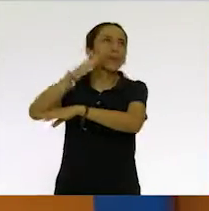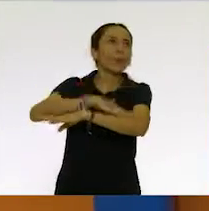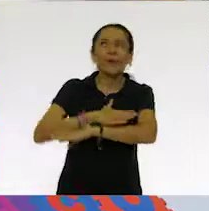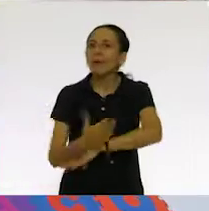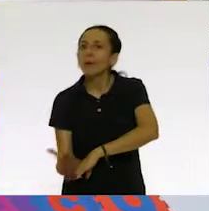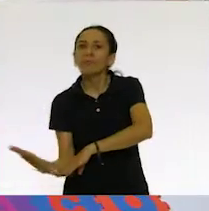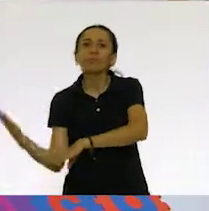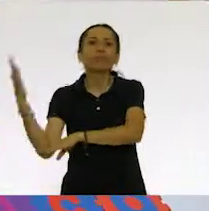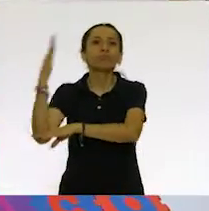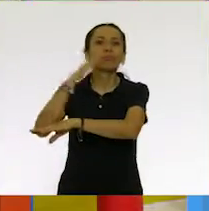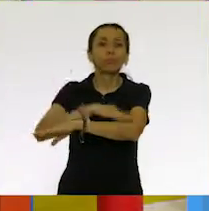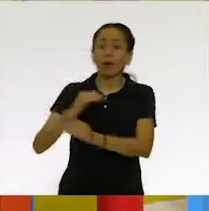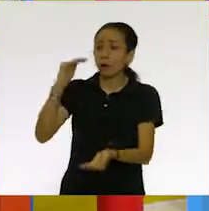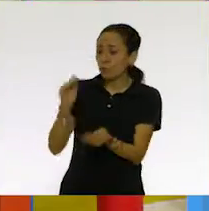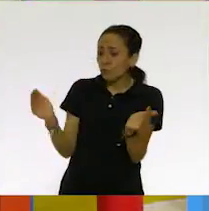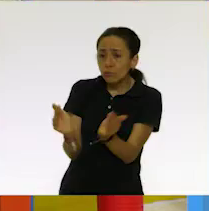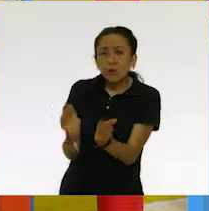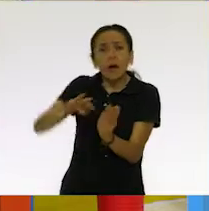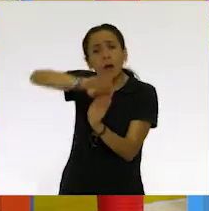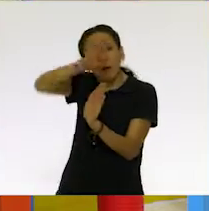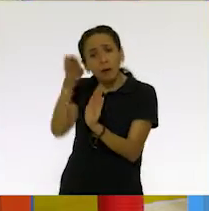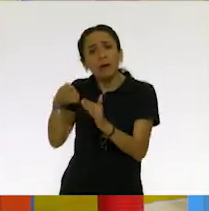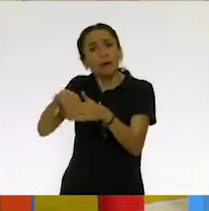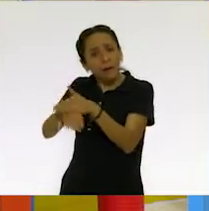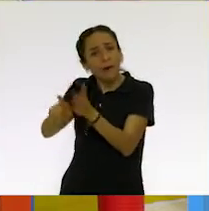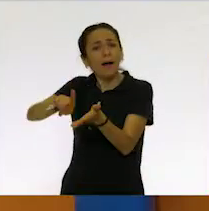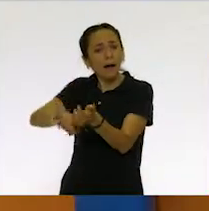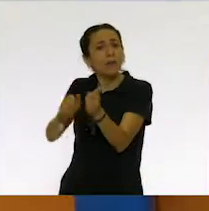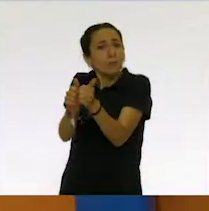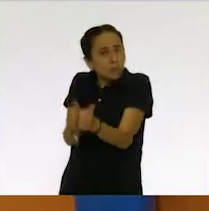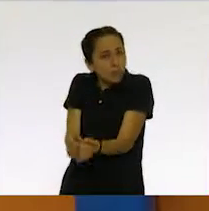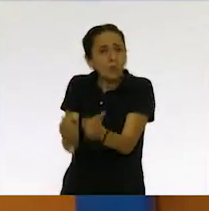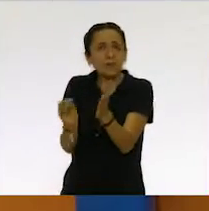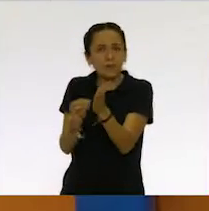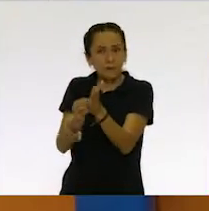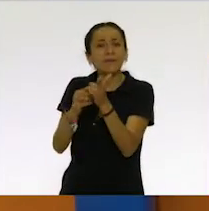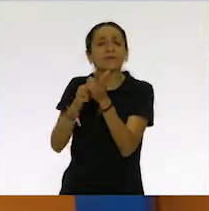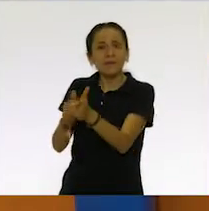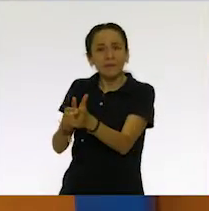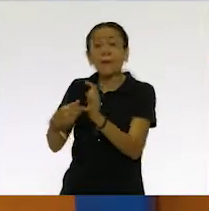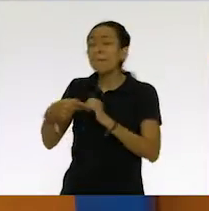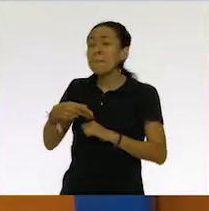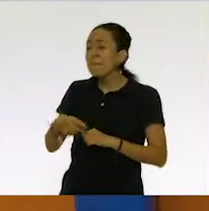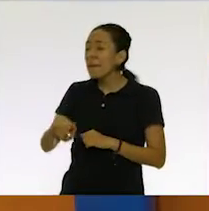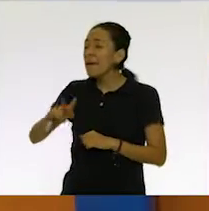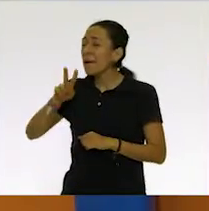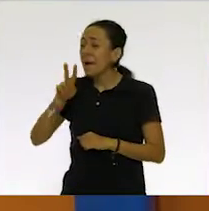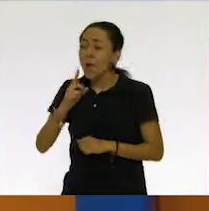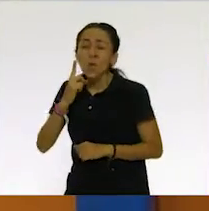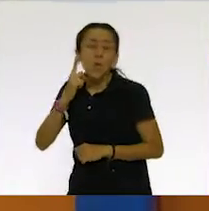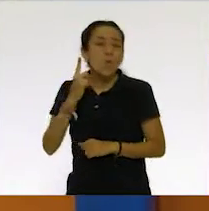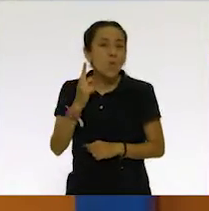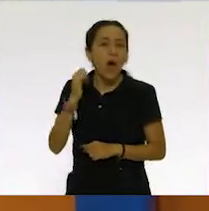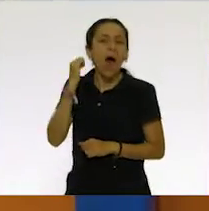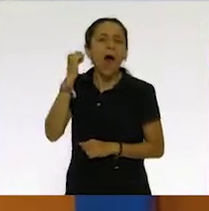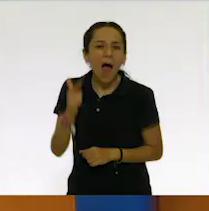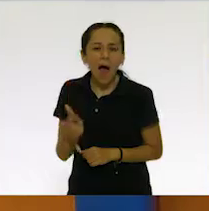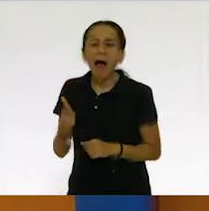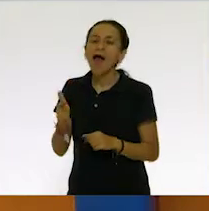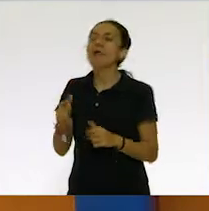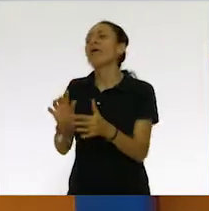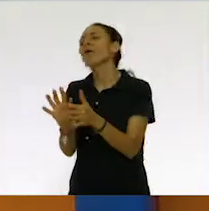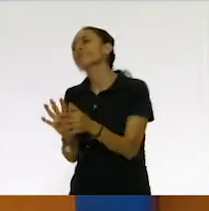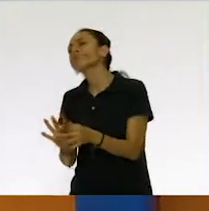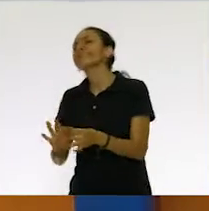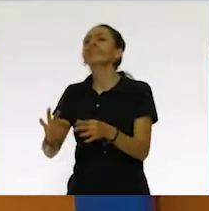la cueva. Pero hay algo con lo que convenció a la pequeña criatura. ¿Qué fue? ¿Lo recuerdan?